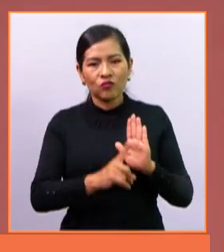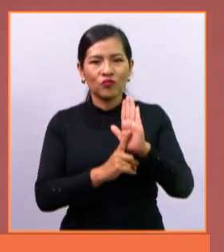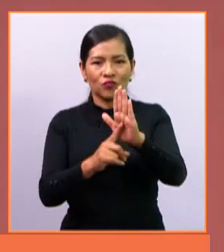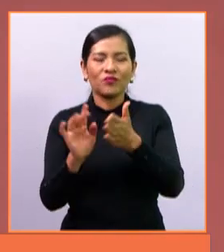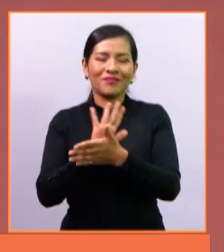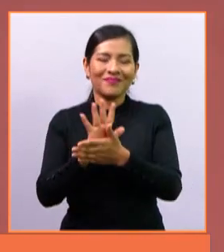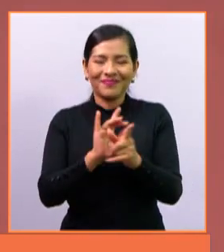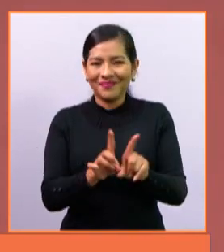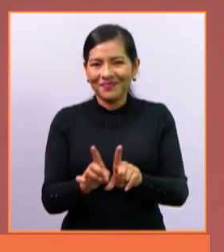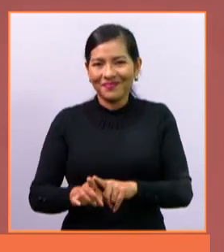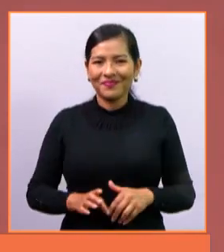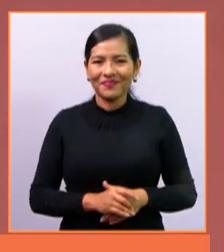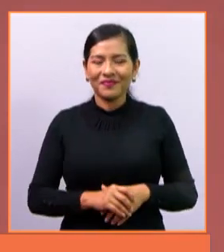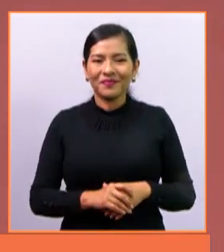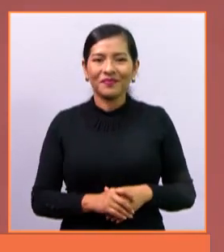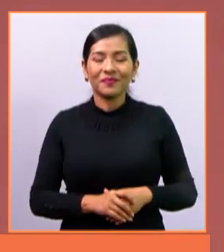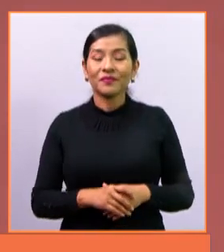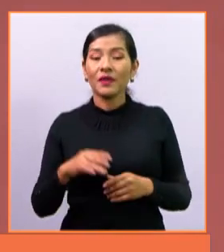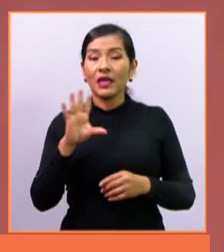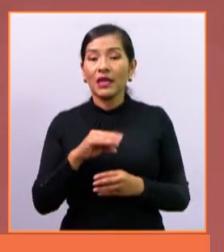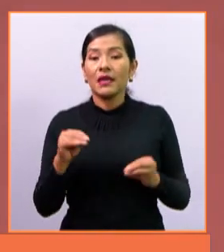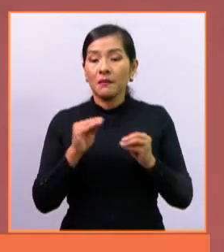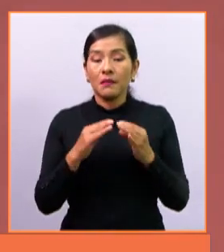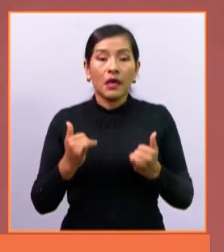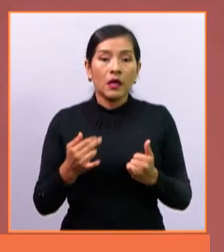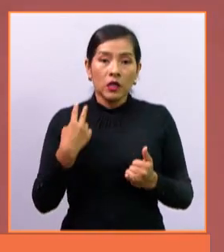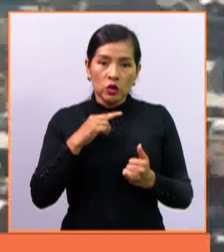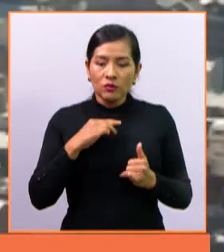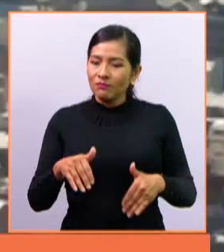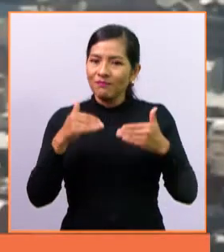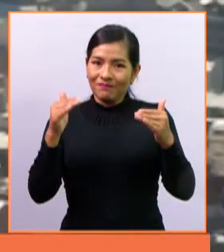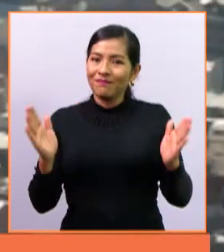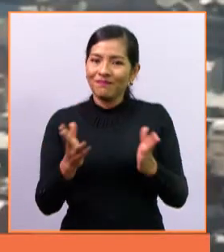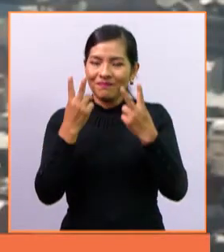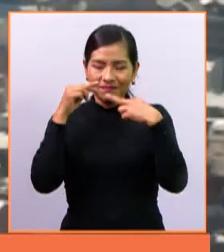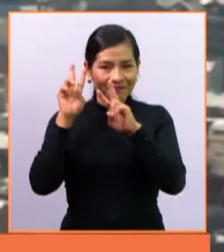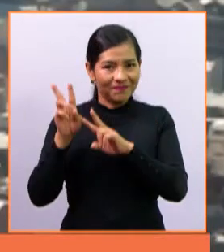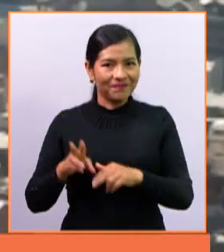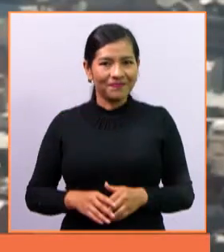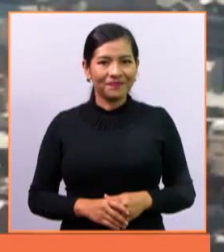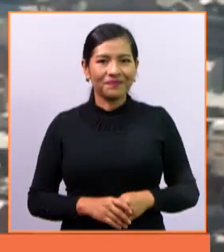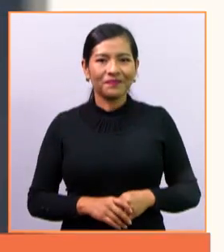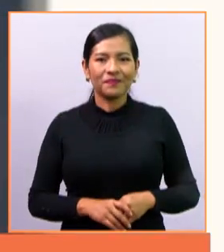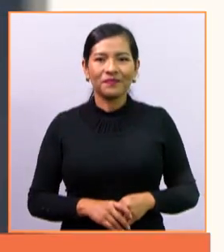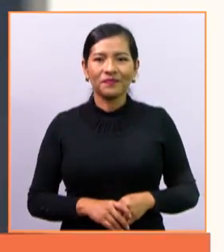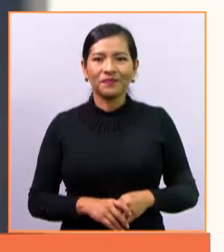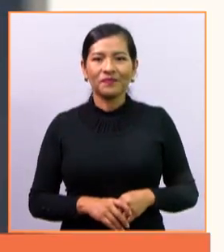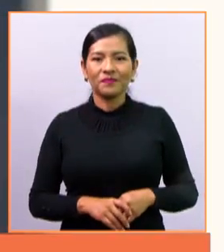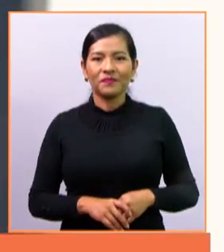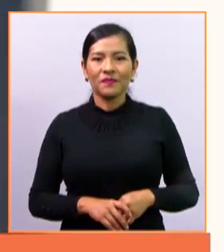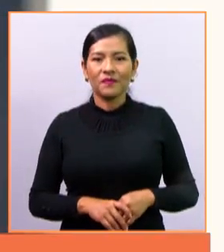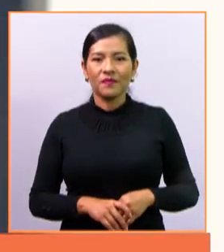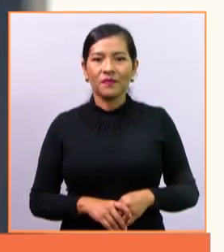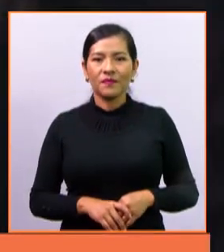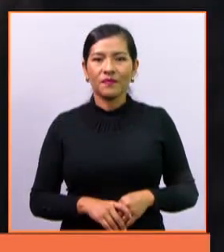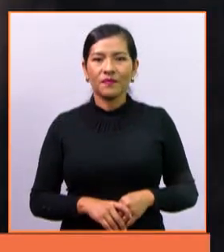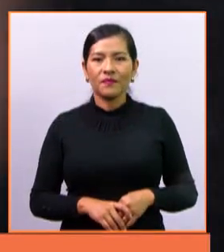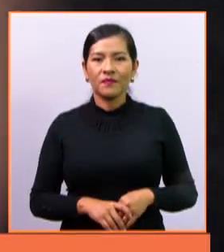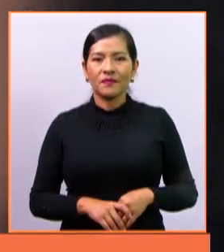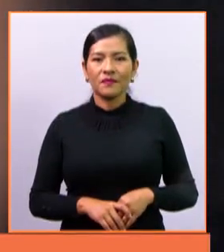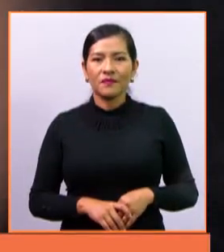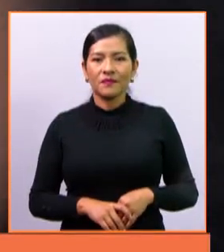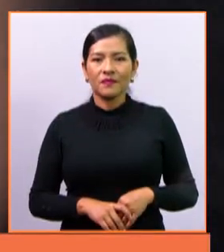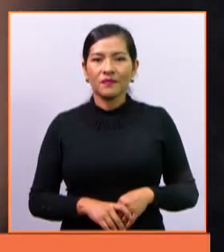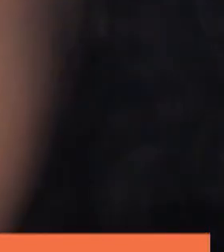imagínense. Y bueno, pues, hay que verla. Que escuchaste el juramento.